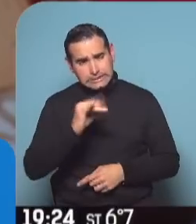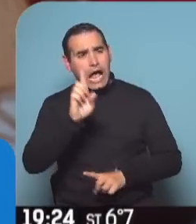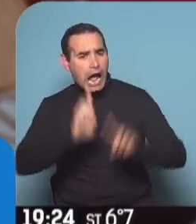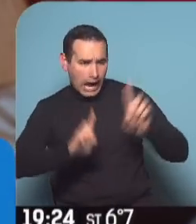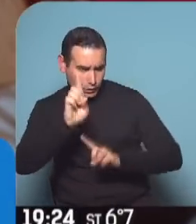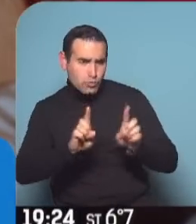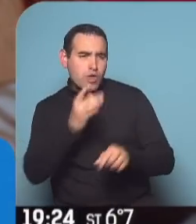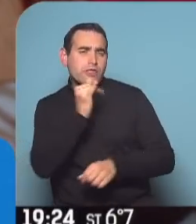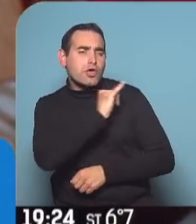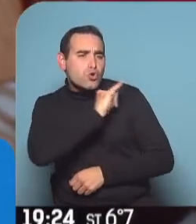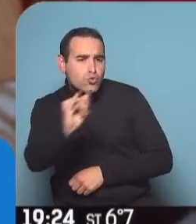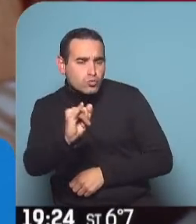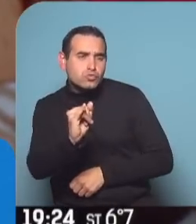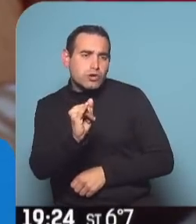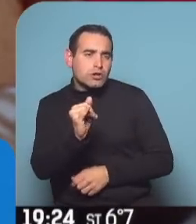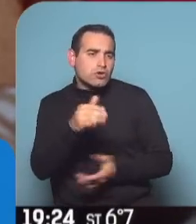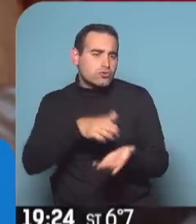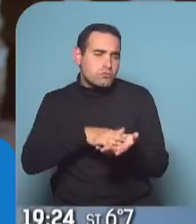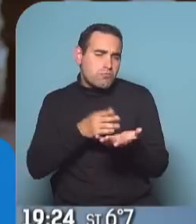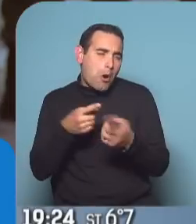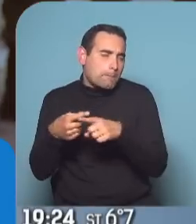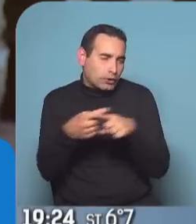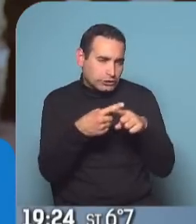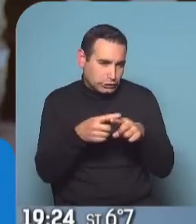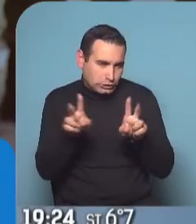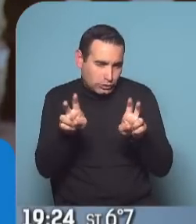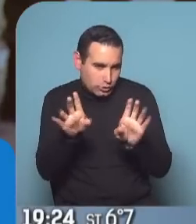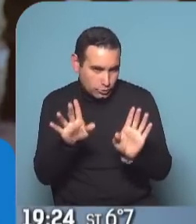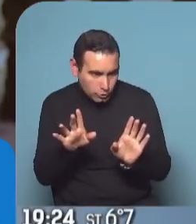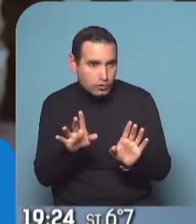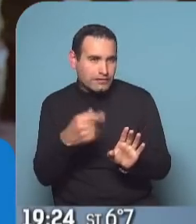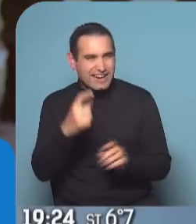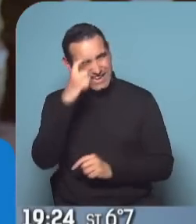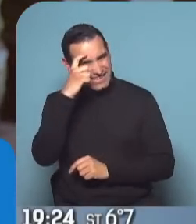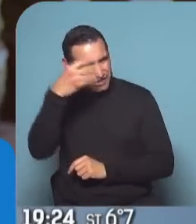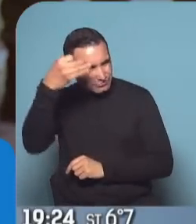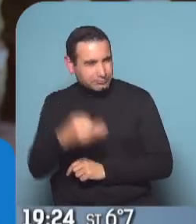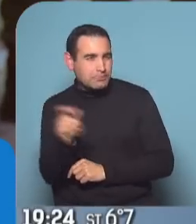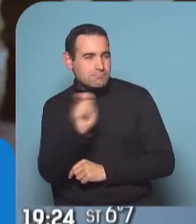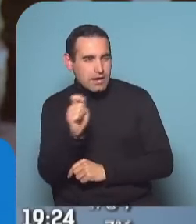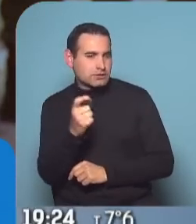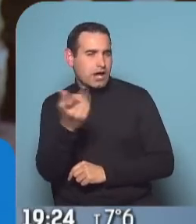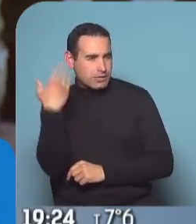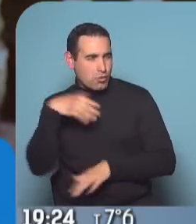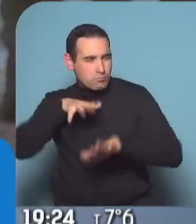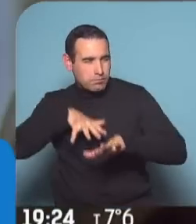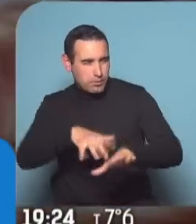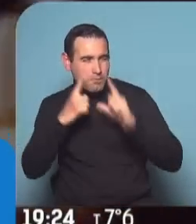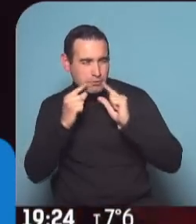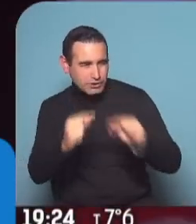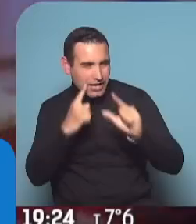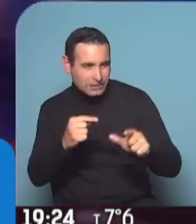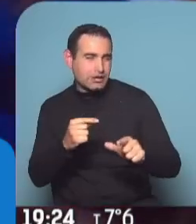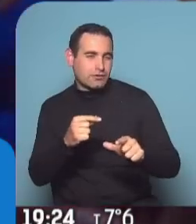hay denuncias que tienen una connotación política. Eso ocurrió en enero, sobre todo después de las protestas que comenzaron a favor